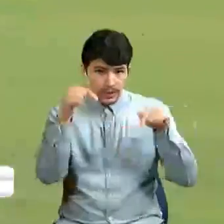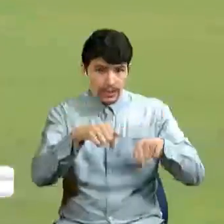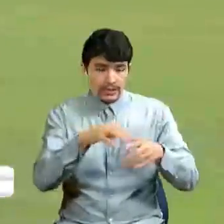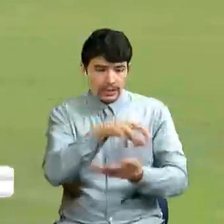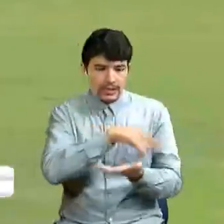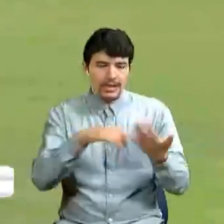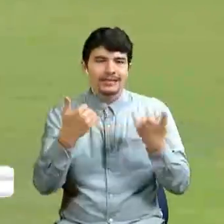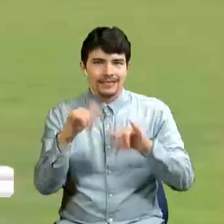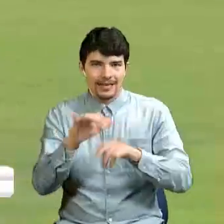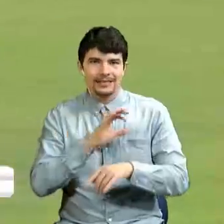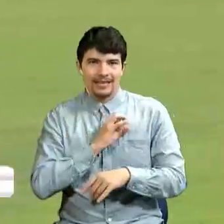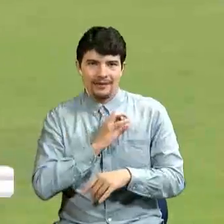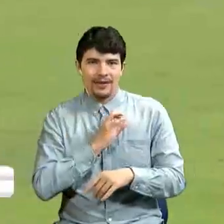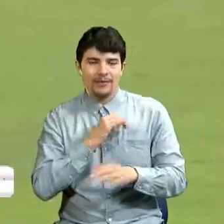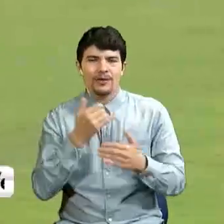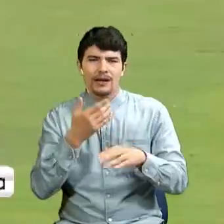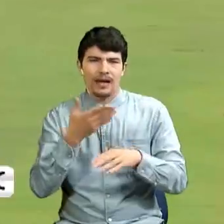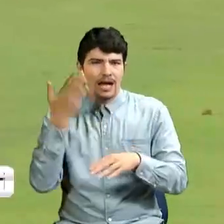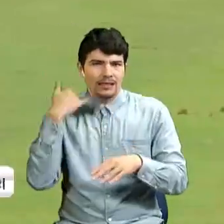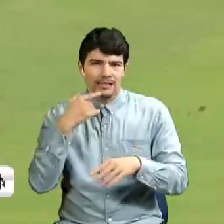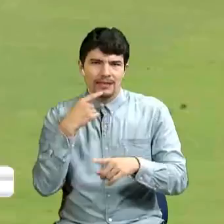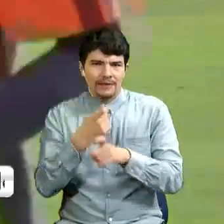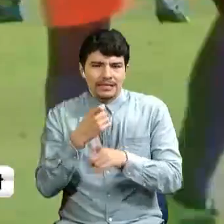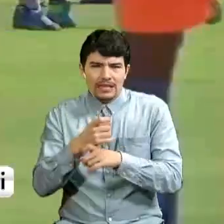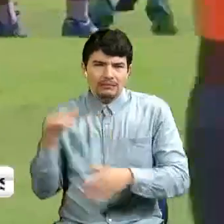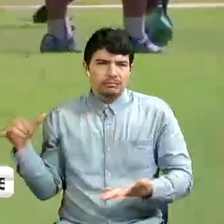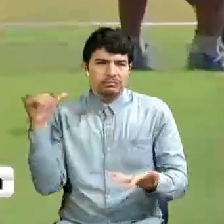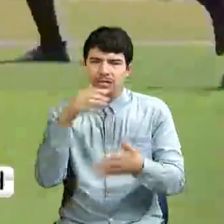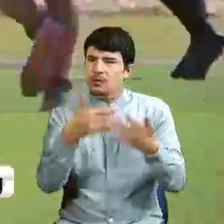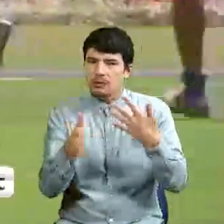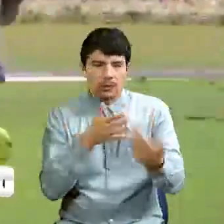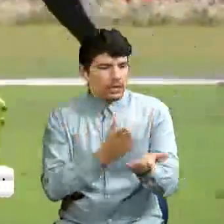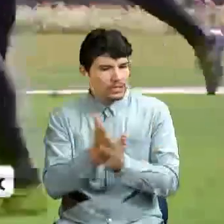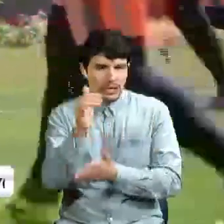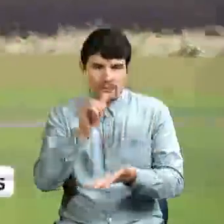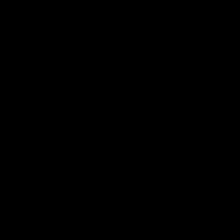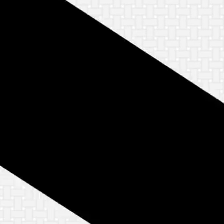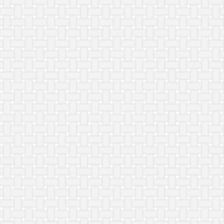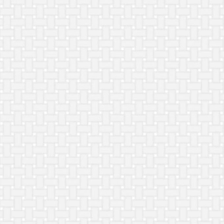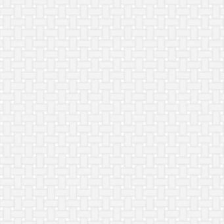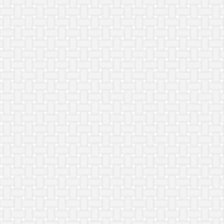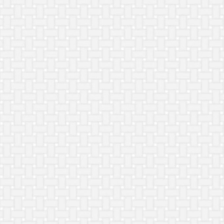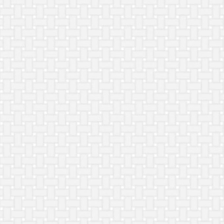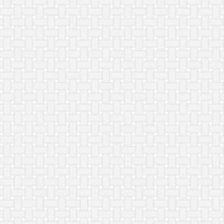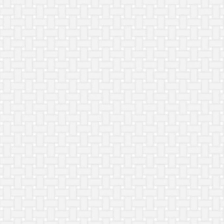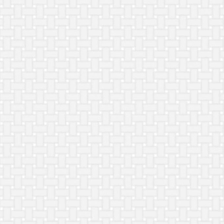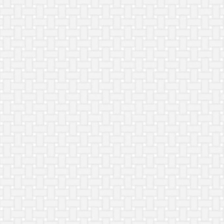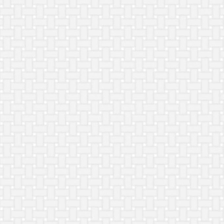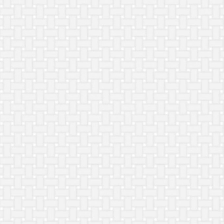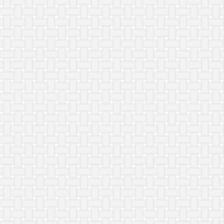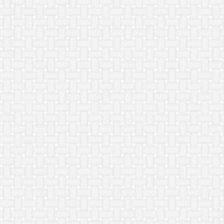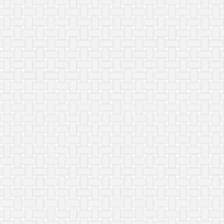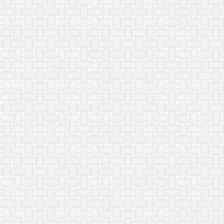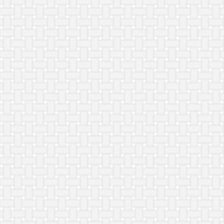confirmaron para el fin de semana a pesar de las dificultades para viajar vía aérea por estos días en el país ganando